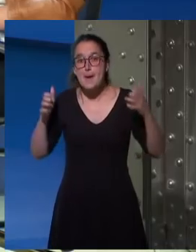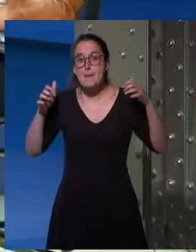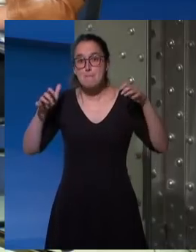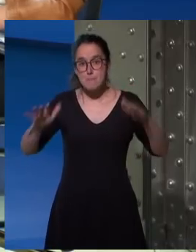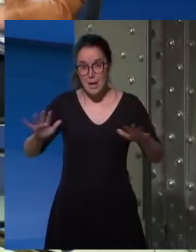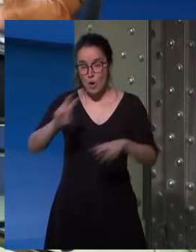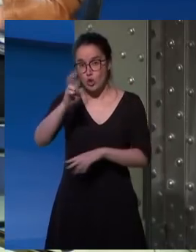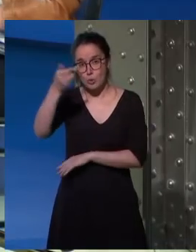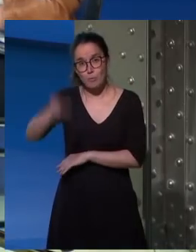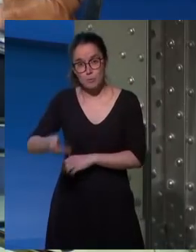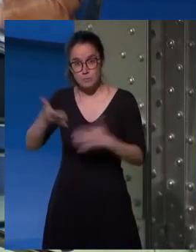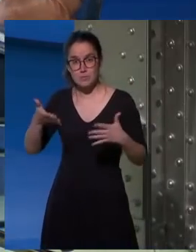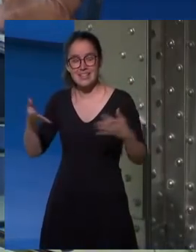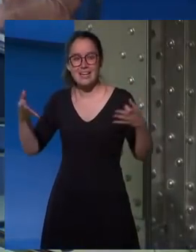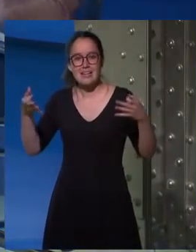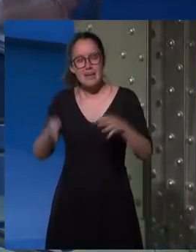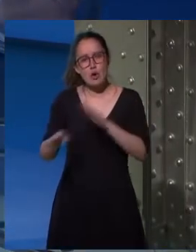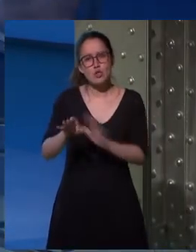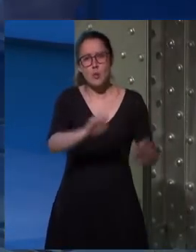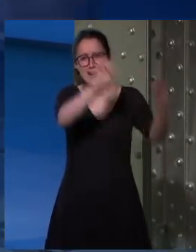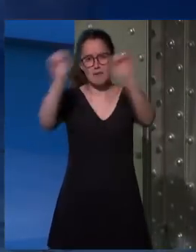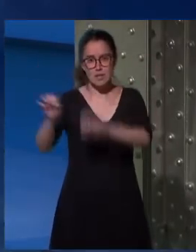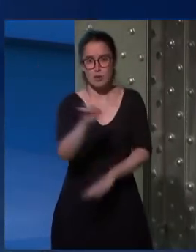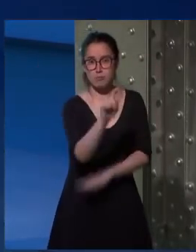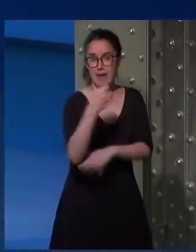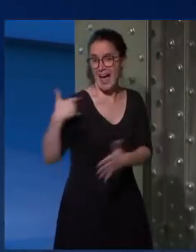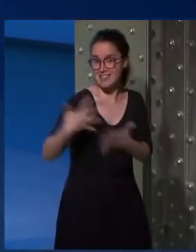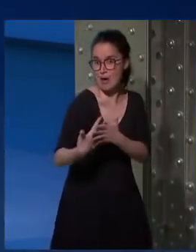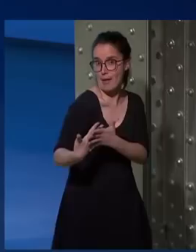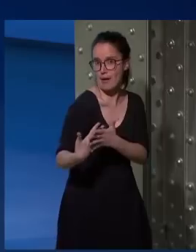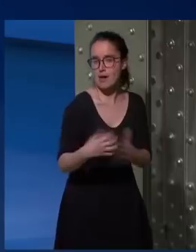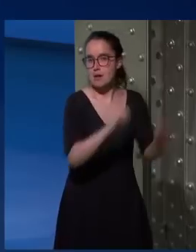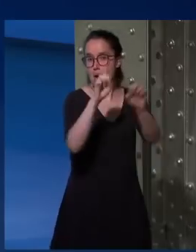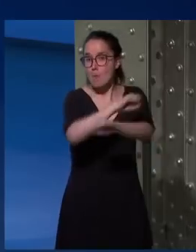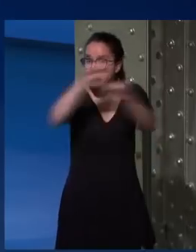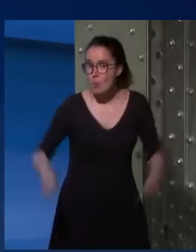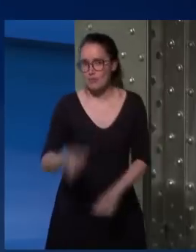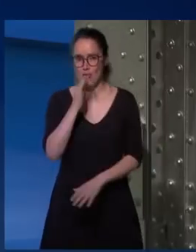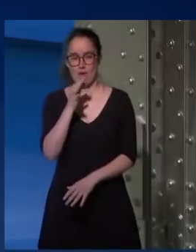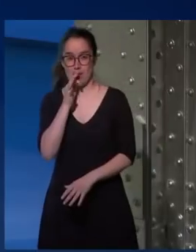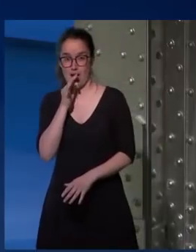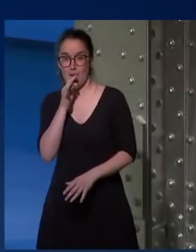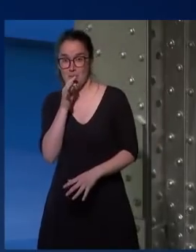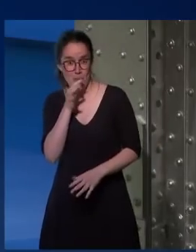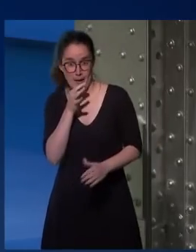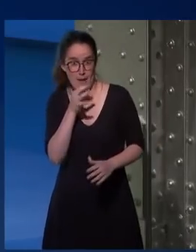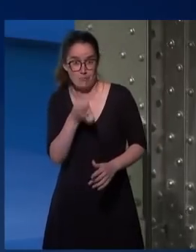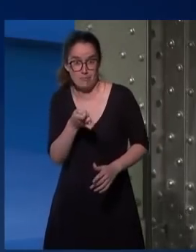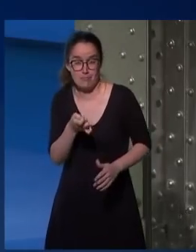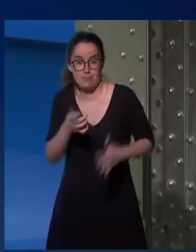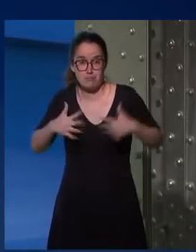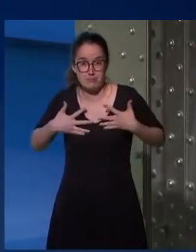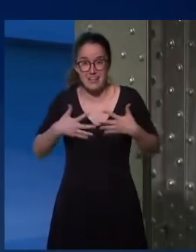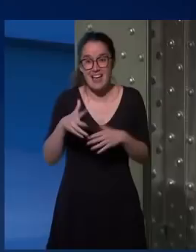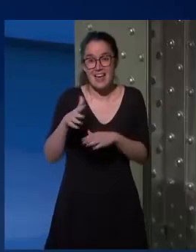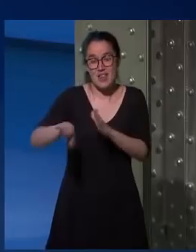Pero otra parte importante es que hay que seguir defendiendo lo que se ha conquistado hasta ahora, porque no lo tenemos asegurado, porque a la mínima de cambio te aparecen